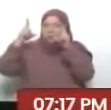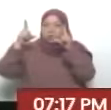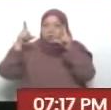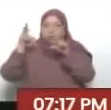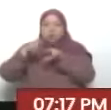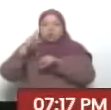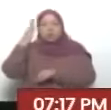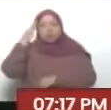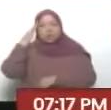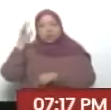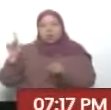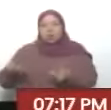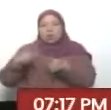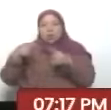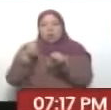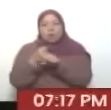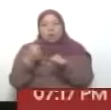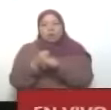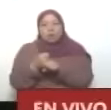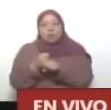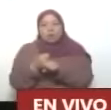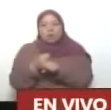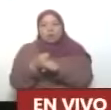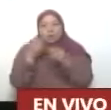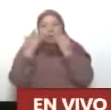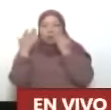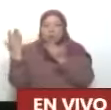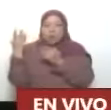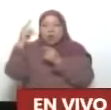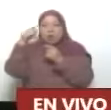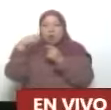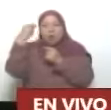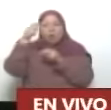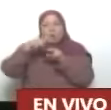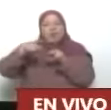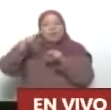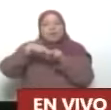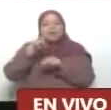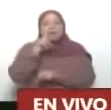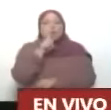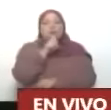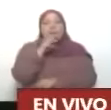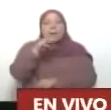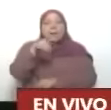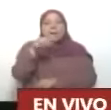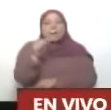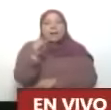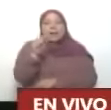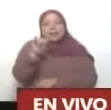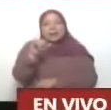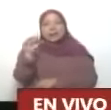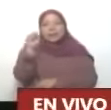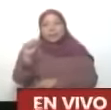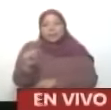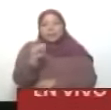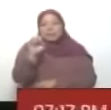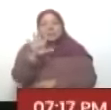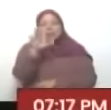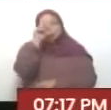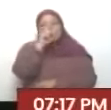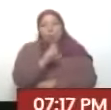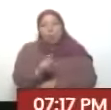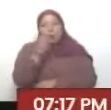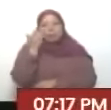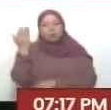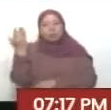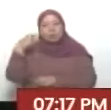sé de música y sobre todo ese tipo de ritmo. Vamos a ver al niño, a Matías, de 4 años, 5 años.